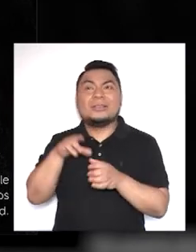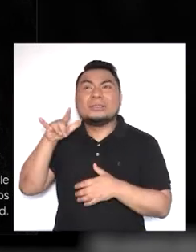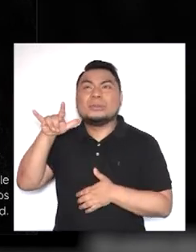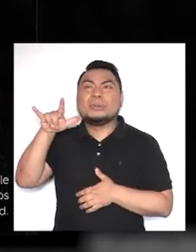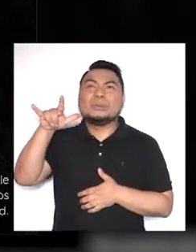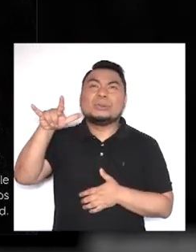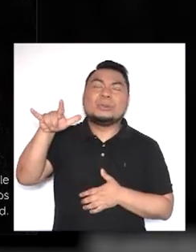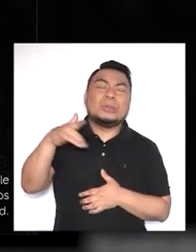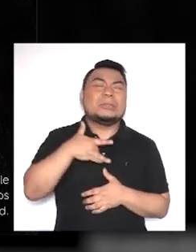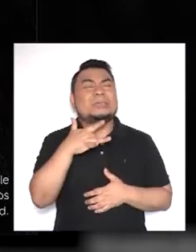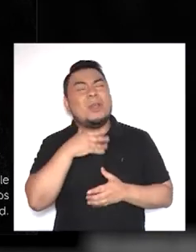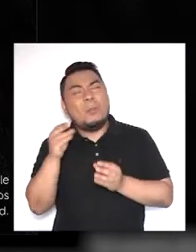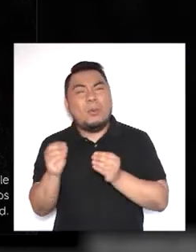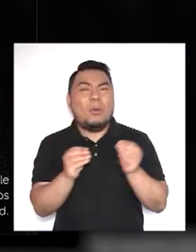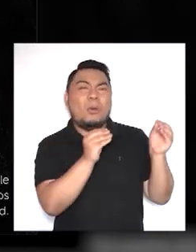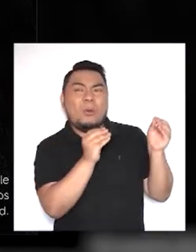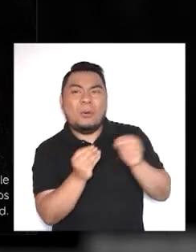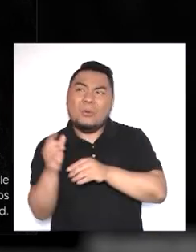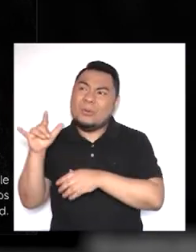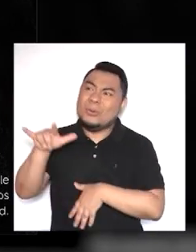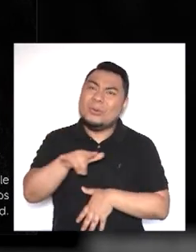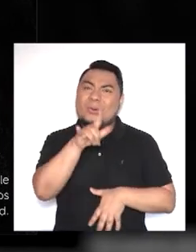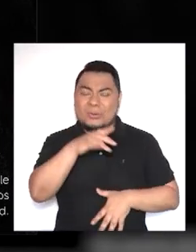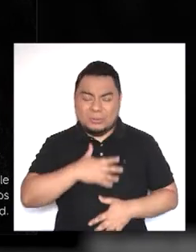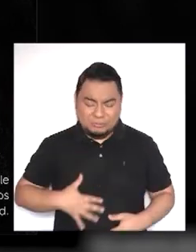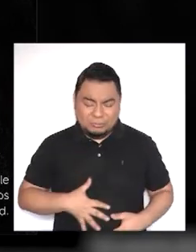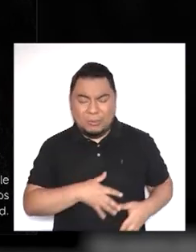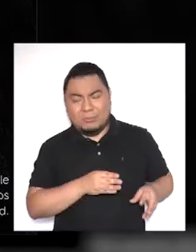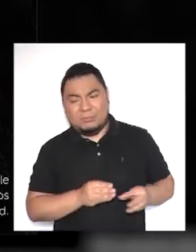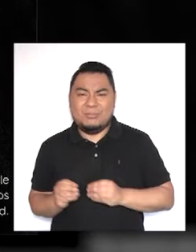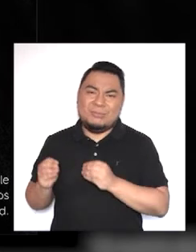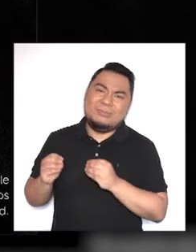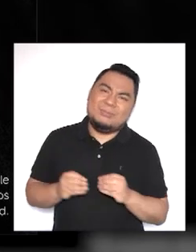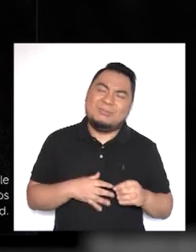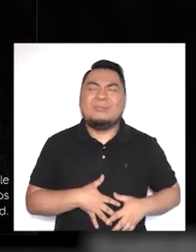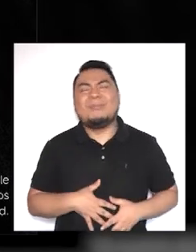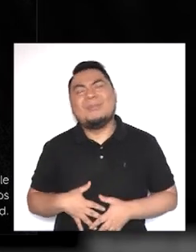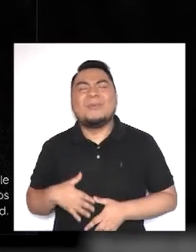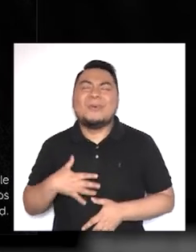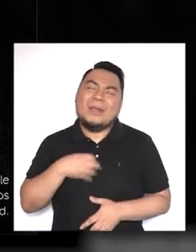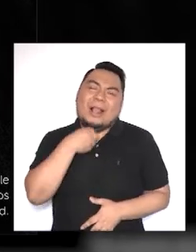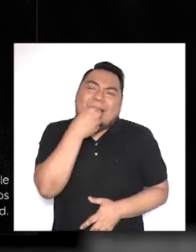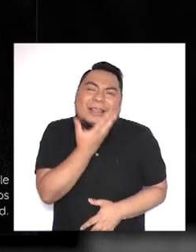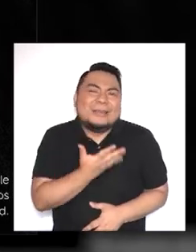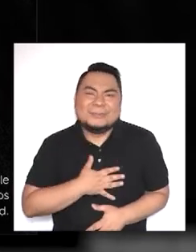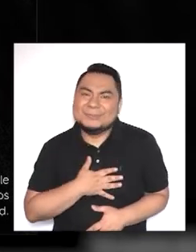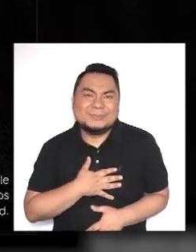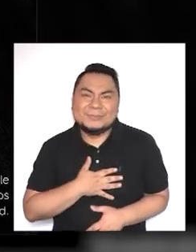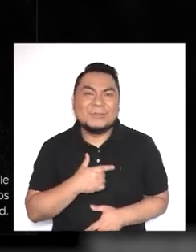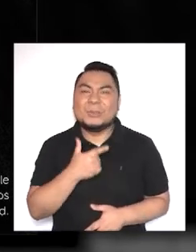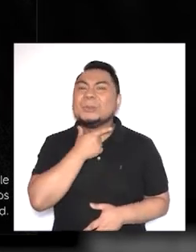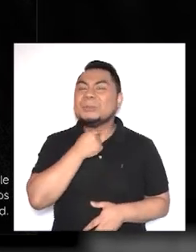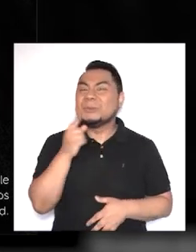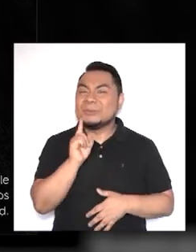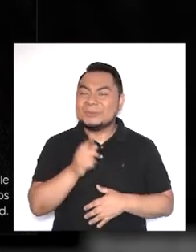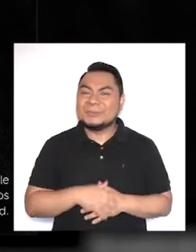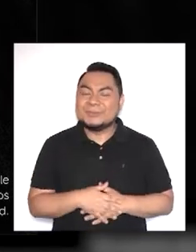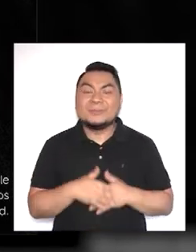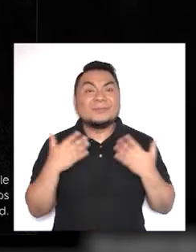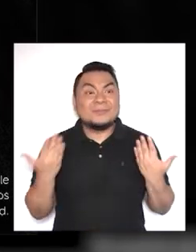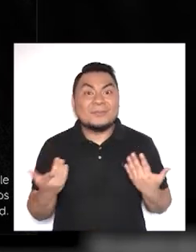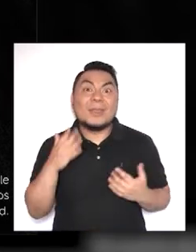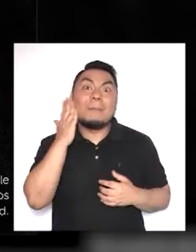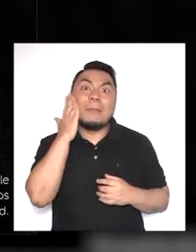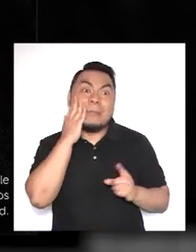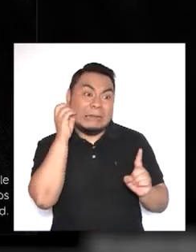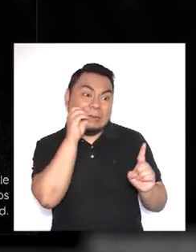movían mucho y sentía que la panza se le iba a salir por la boca. No quería